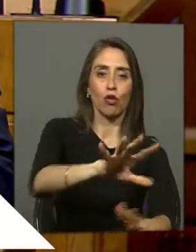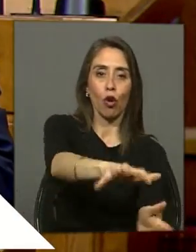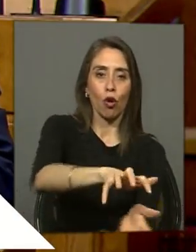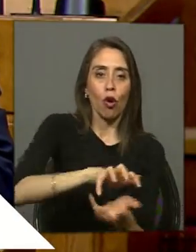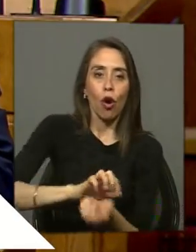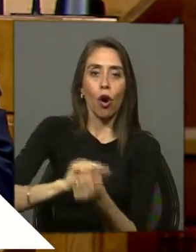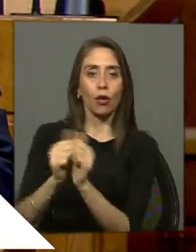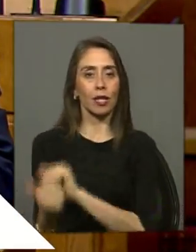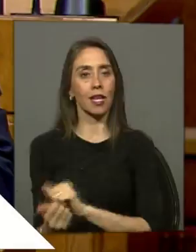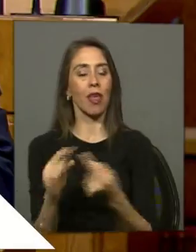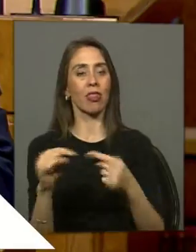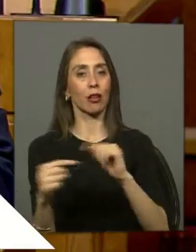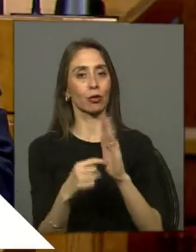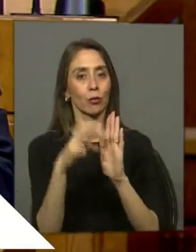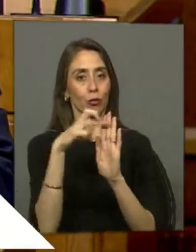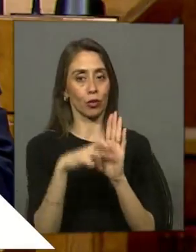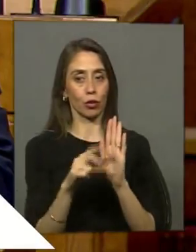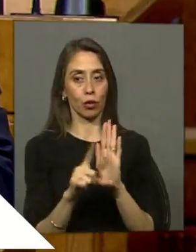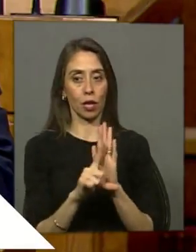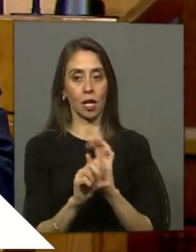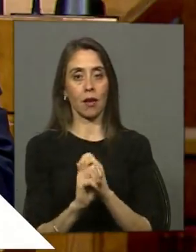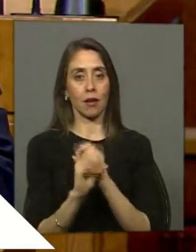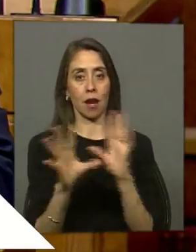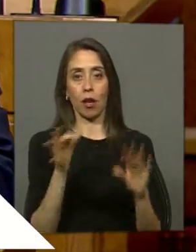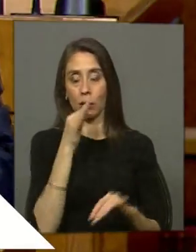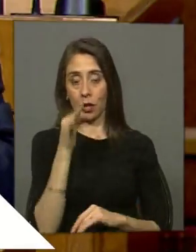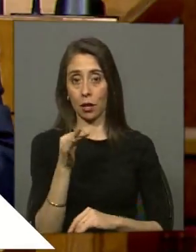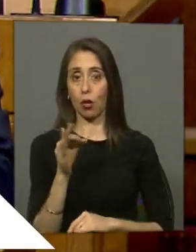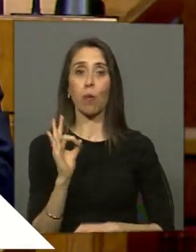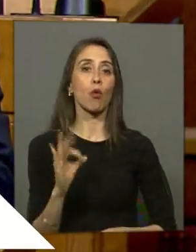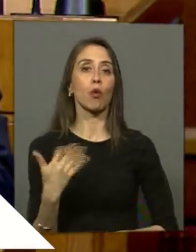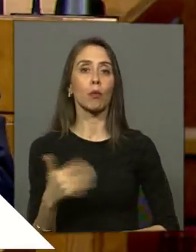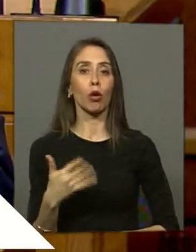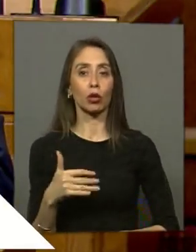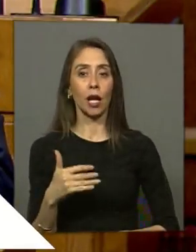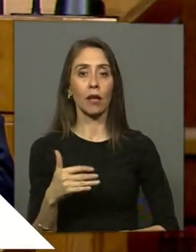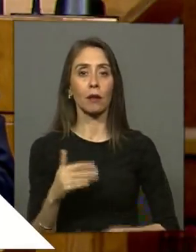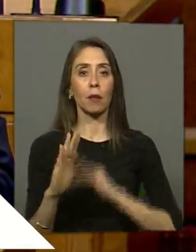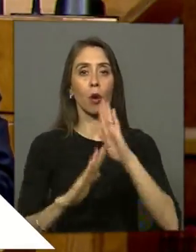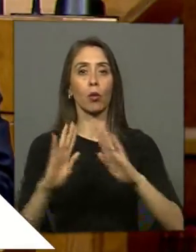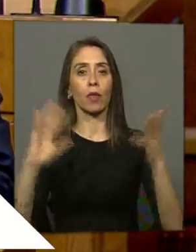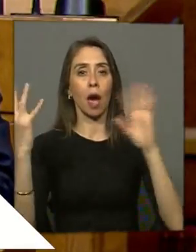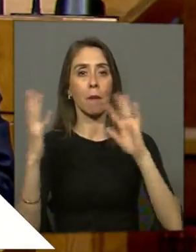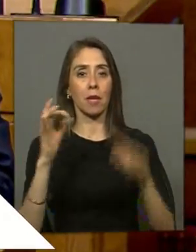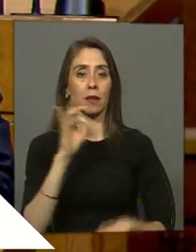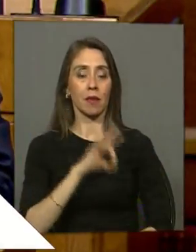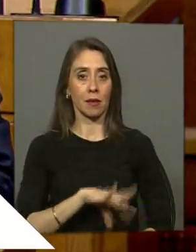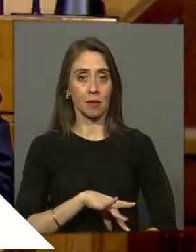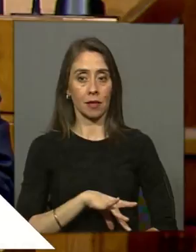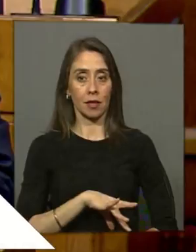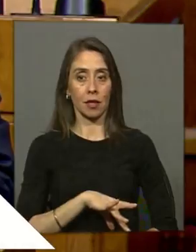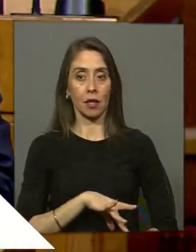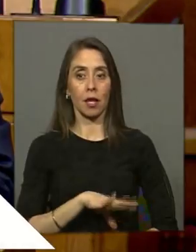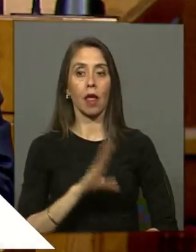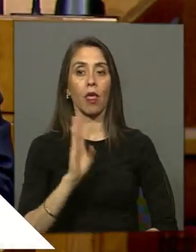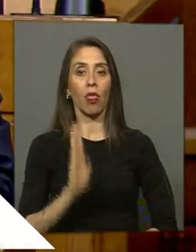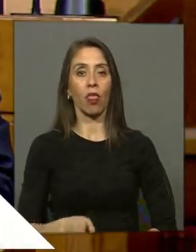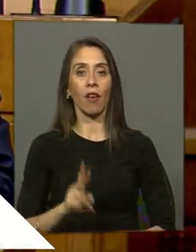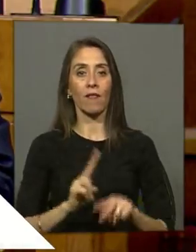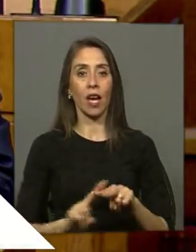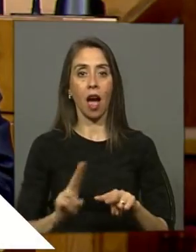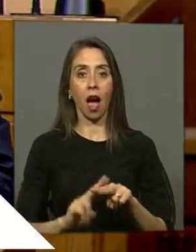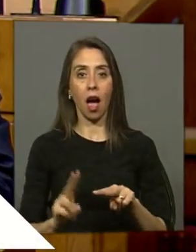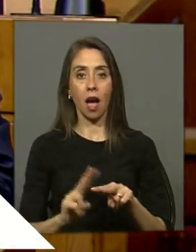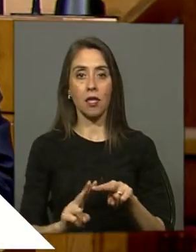las cosas que dijimos con claridad es que esto era muy importante desde punto de vista ambiental para nuestro país pero debía hacerse en